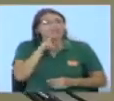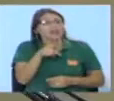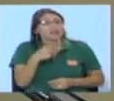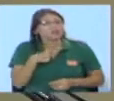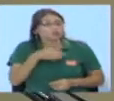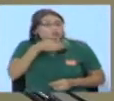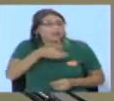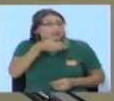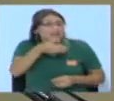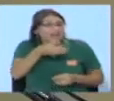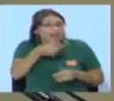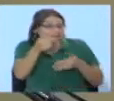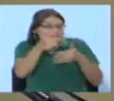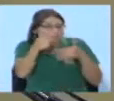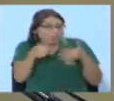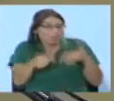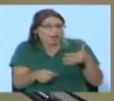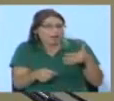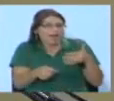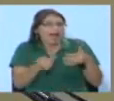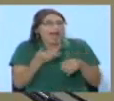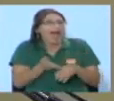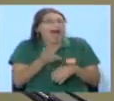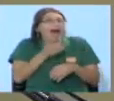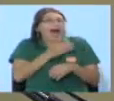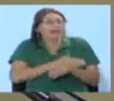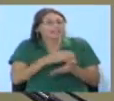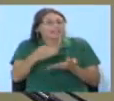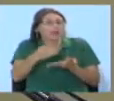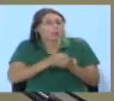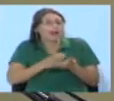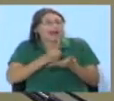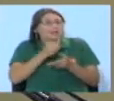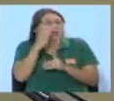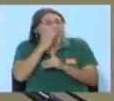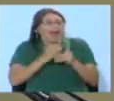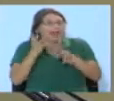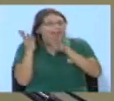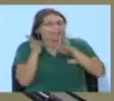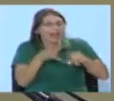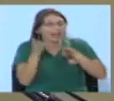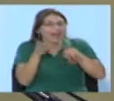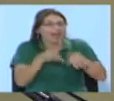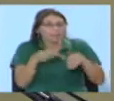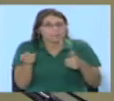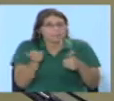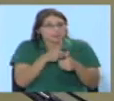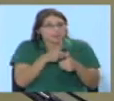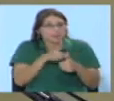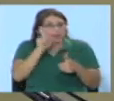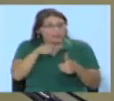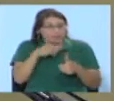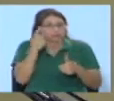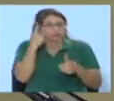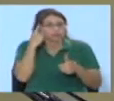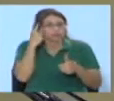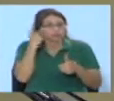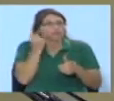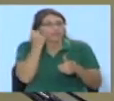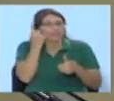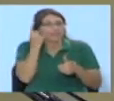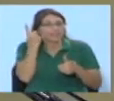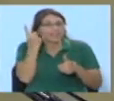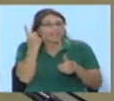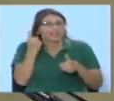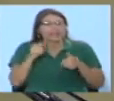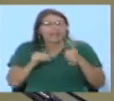o que pensamos que se debe de hacer antes de llegar al cobro por descarga. Uh-huh. Lo primero que tenemos que tener claro es qué es, cuál es ese